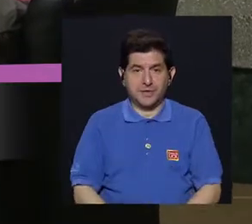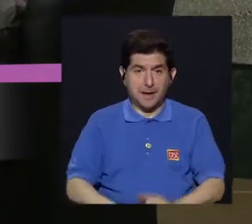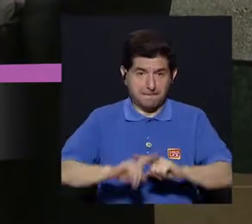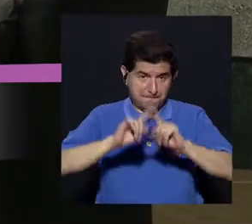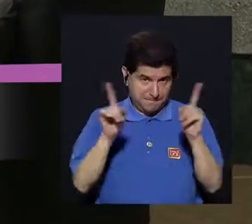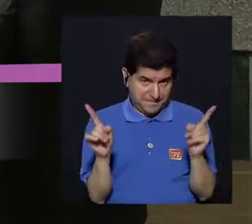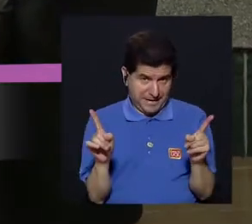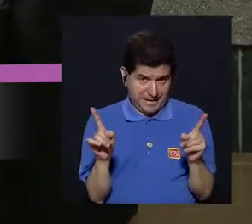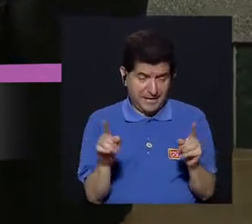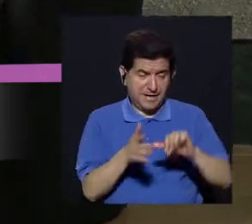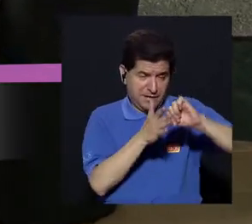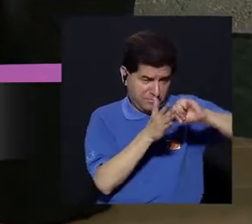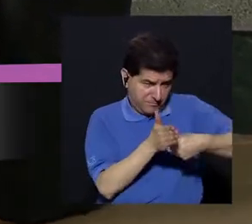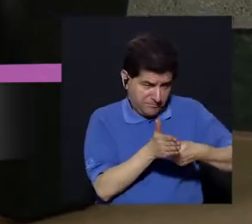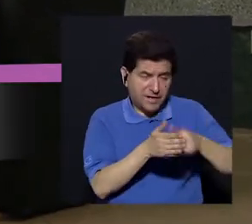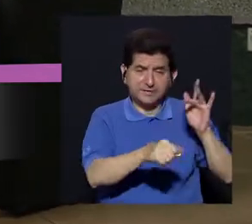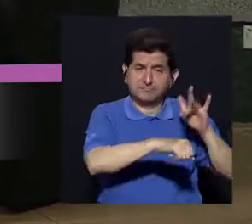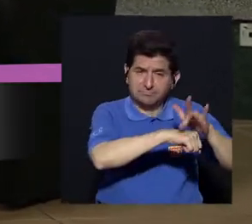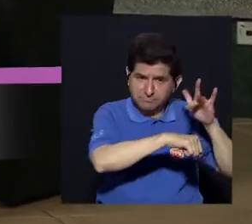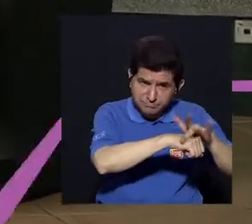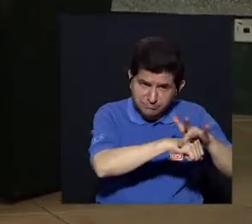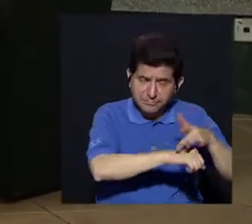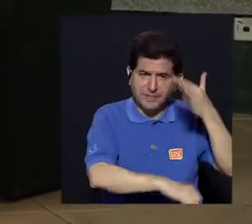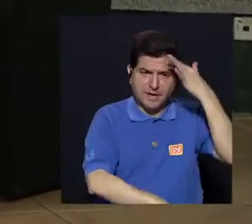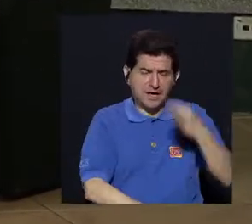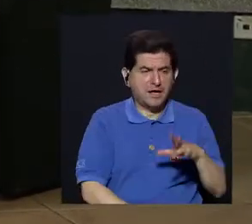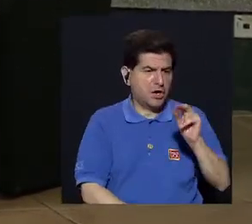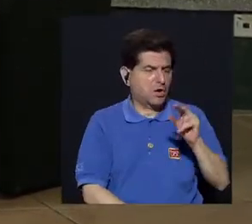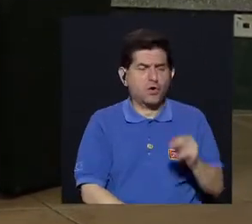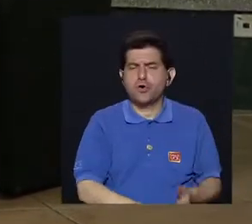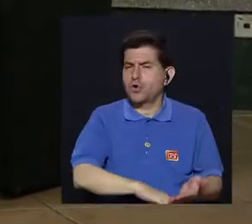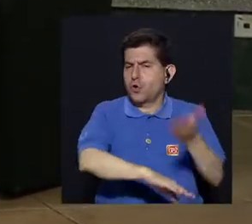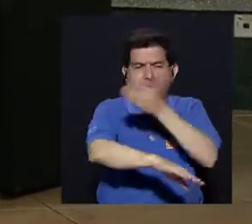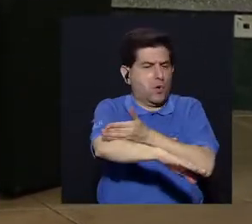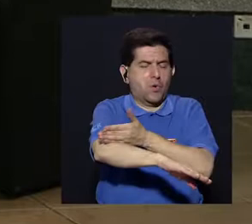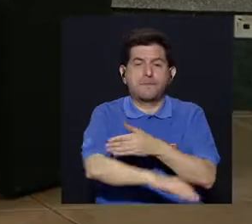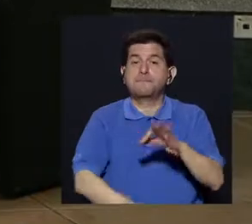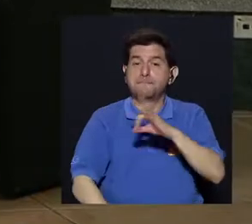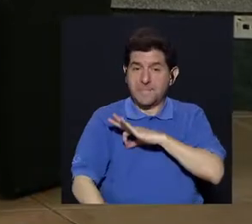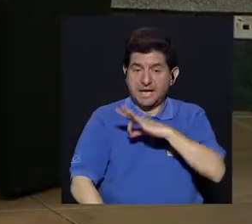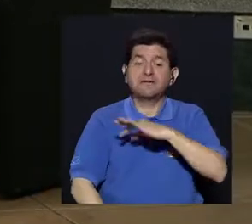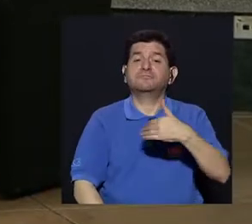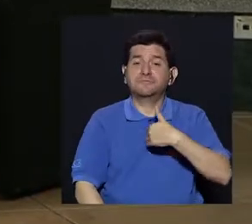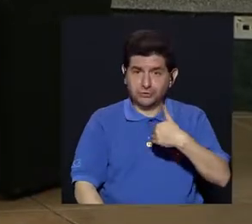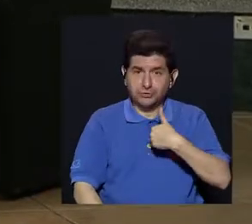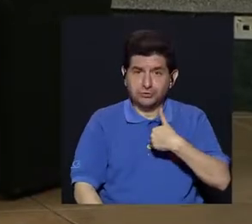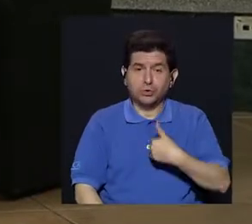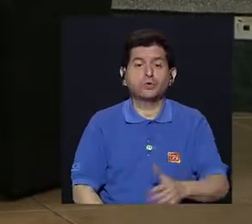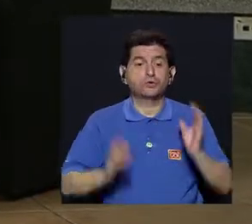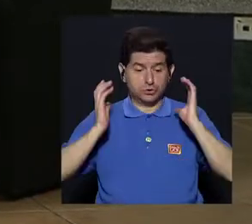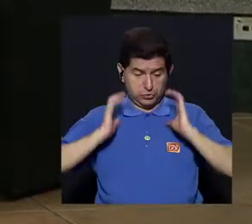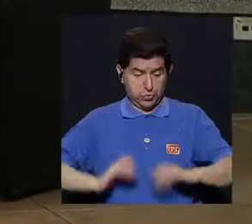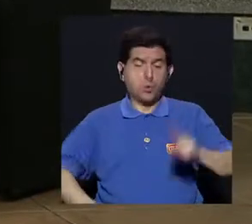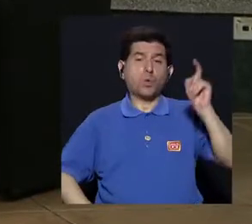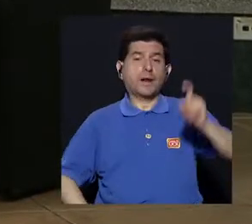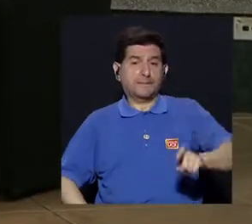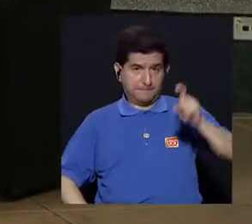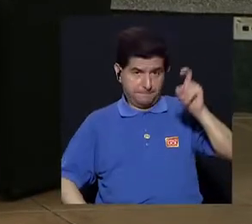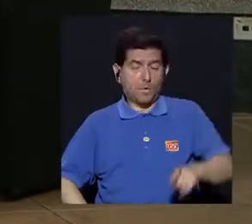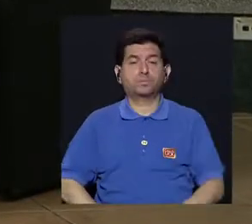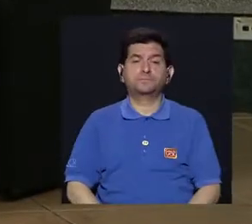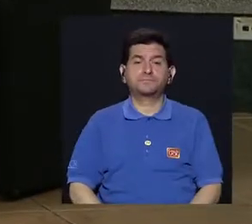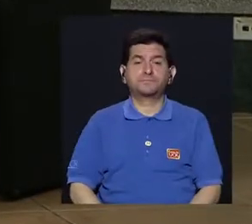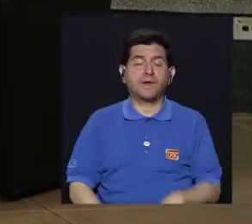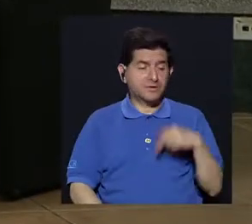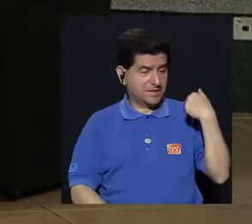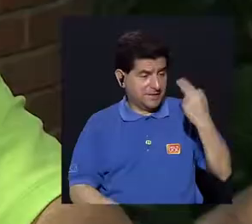de... Pero yo creo que en sí, si lo inculcamos de esa edad, yo creo que no se la va a brincar, porque hay muchos beneficios y el cuerpo